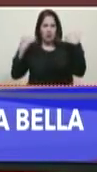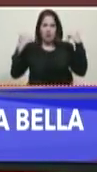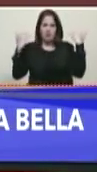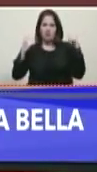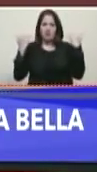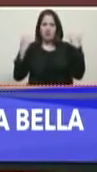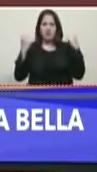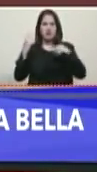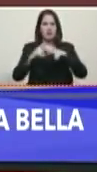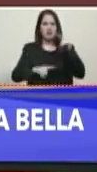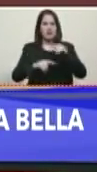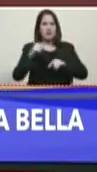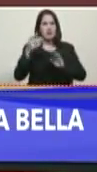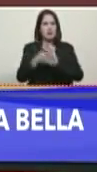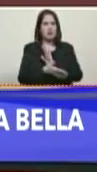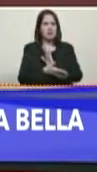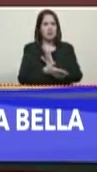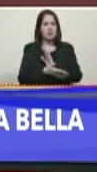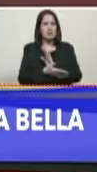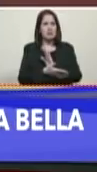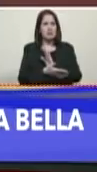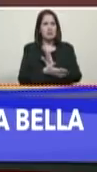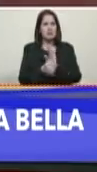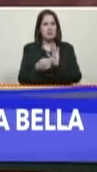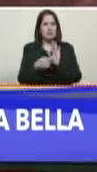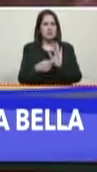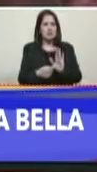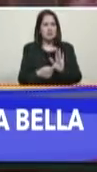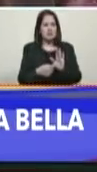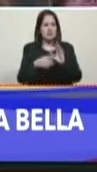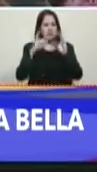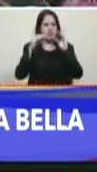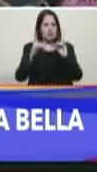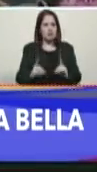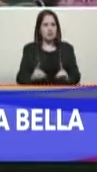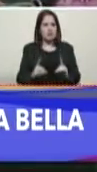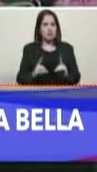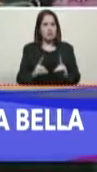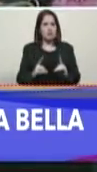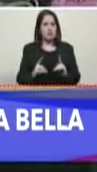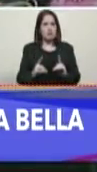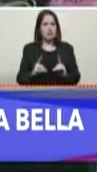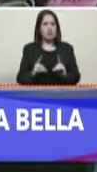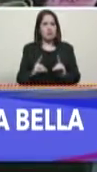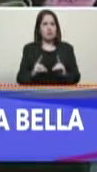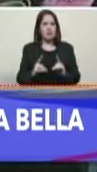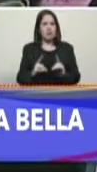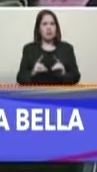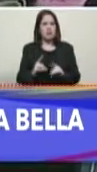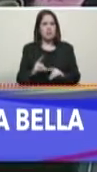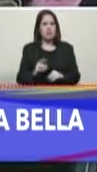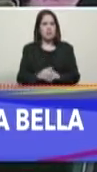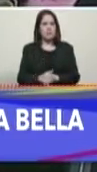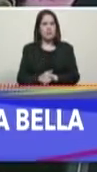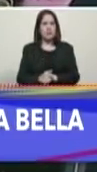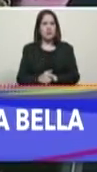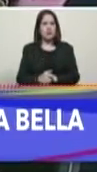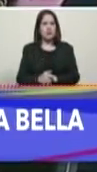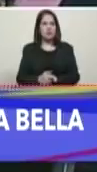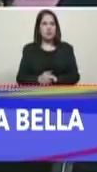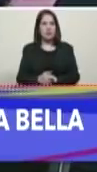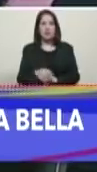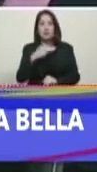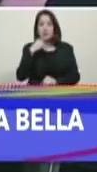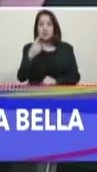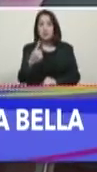vamos a retomarlo con precisión con decisión y con capacidad yo digo es una cosa que yo